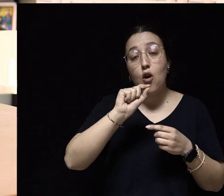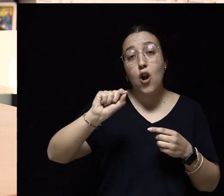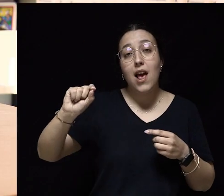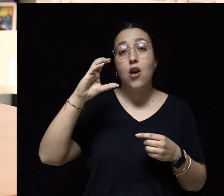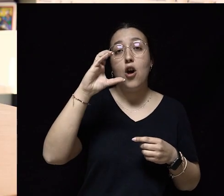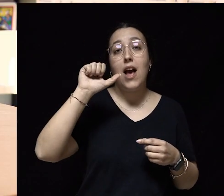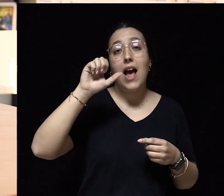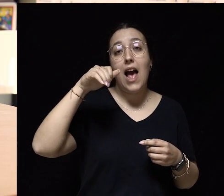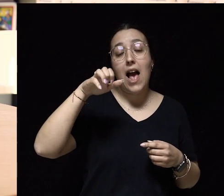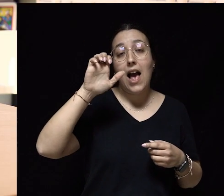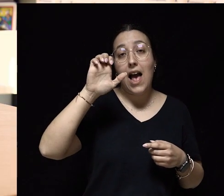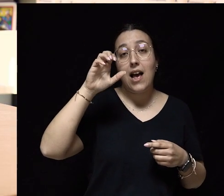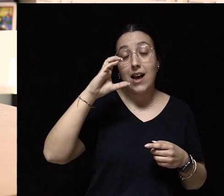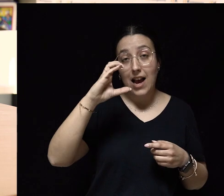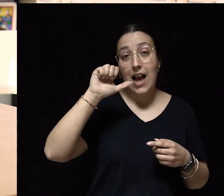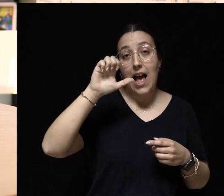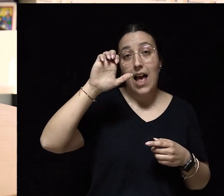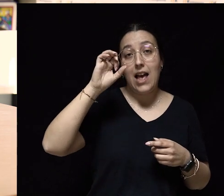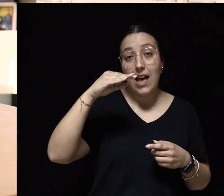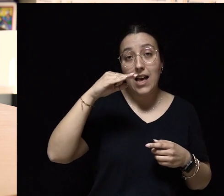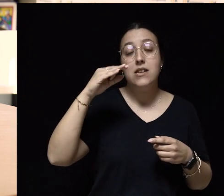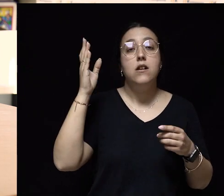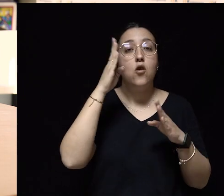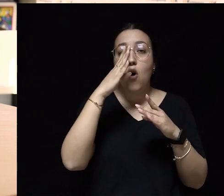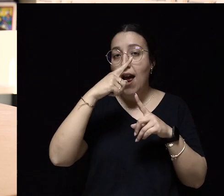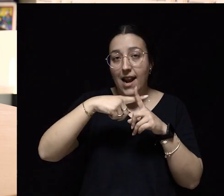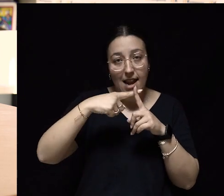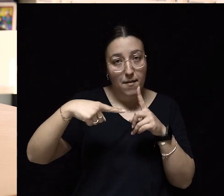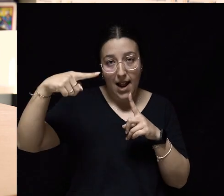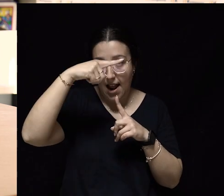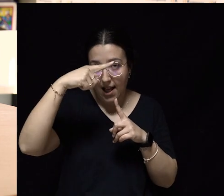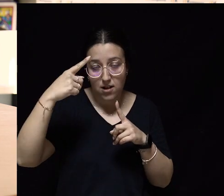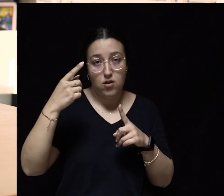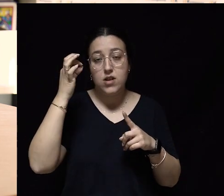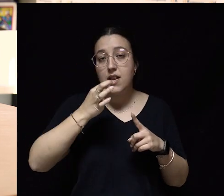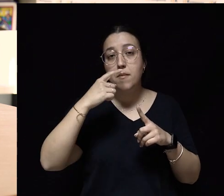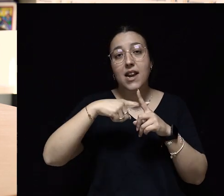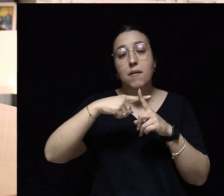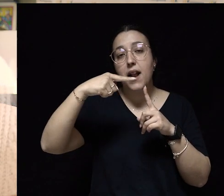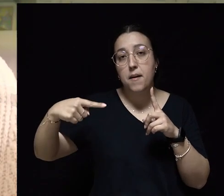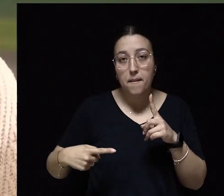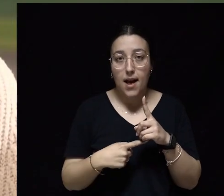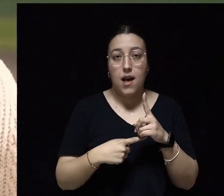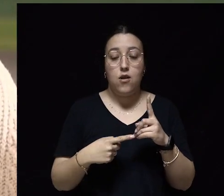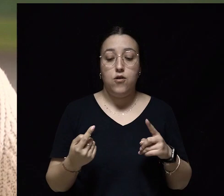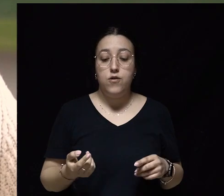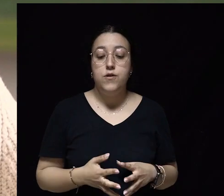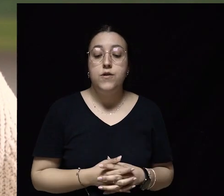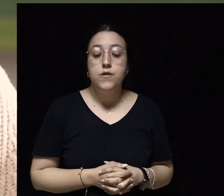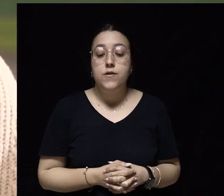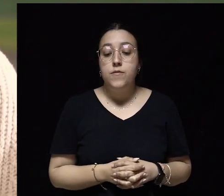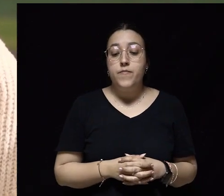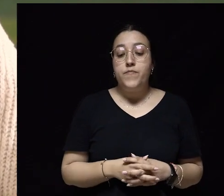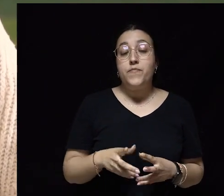otro colegio que no sean los colegios CAES, para desgracia de ellos. Pues a ver, es